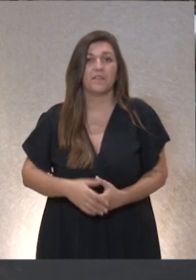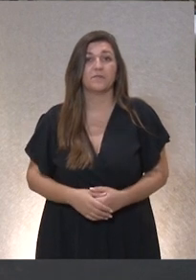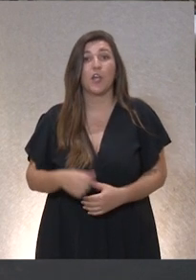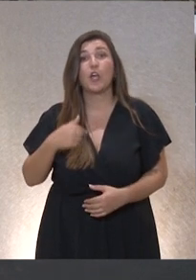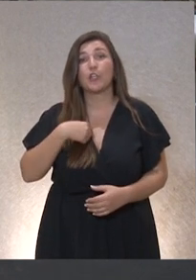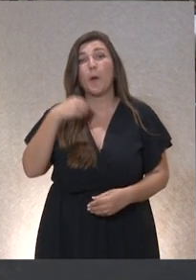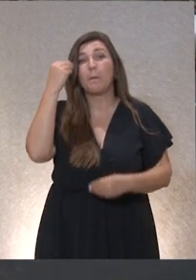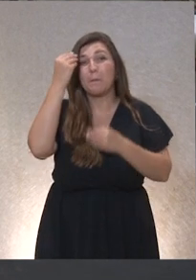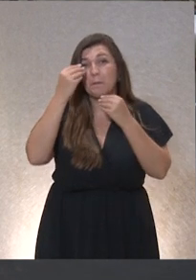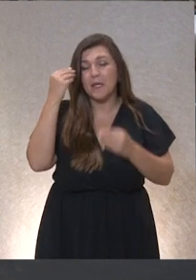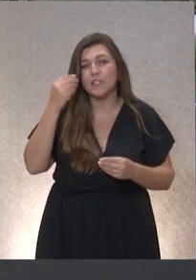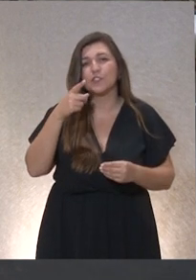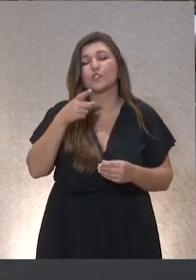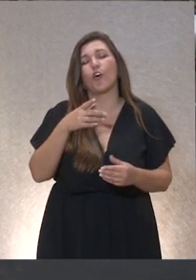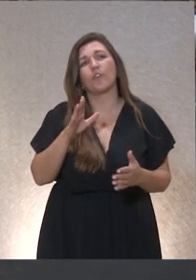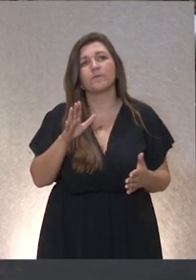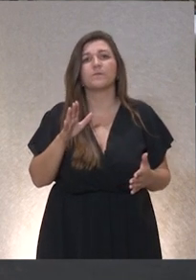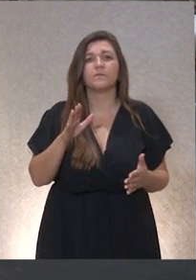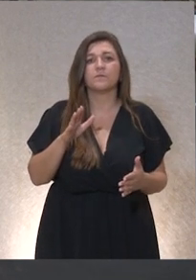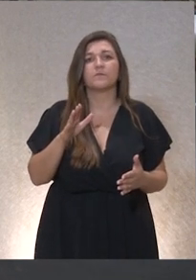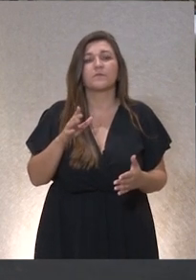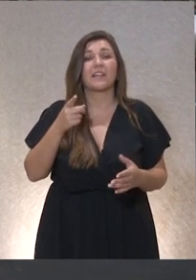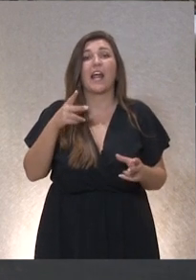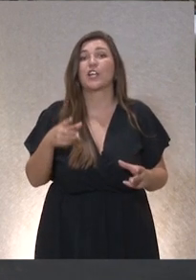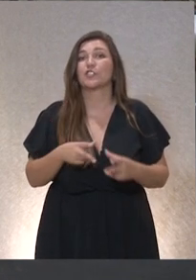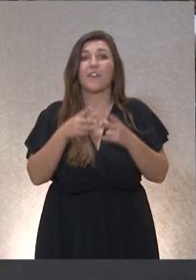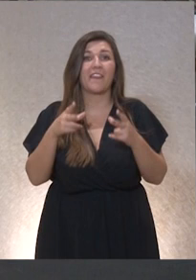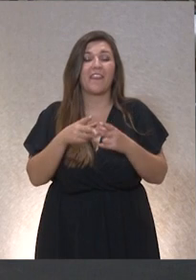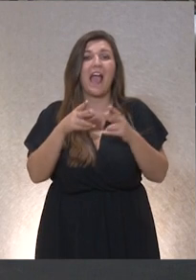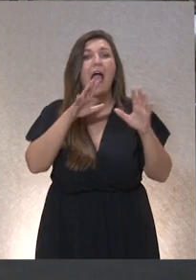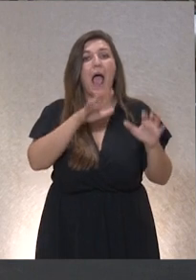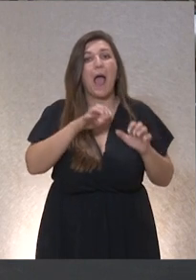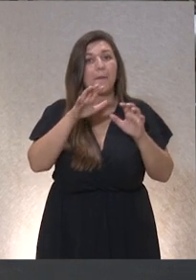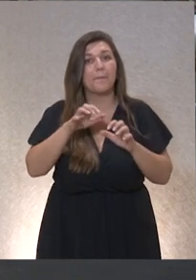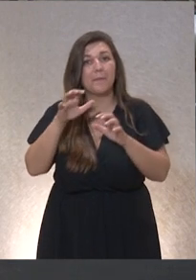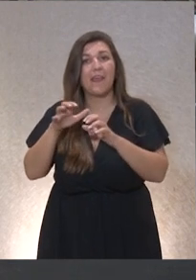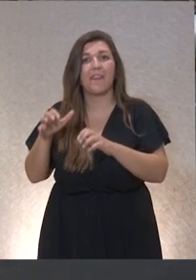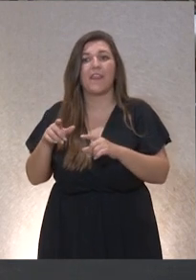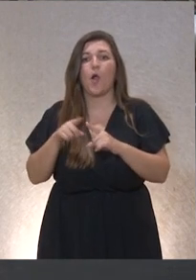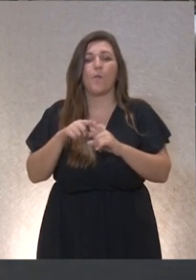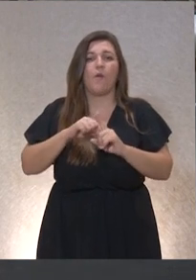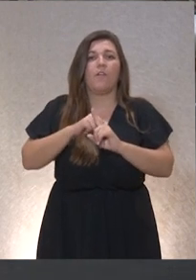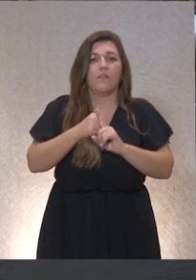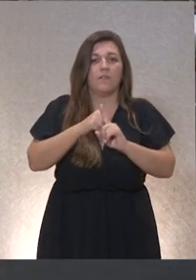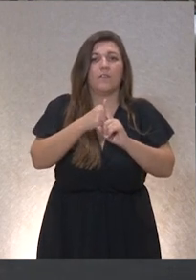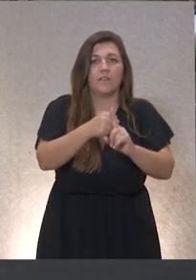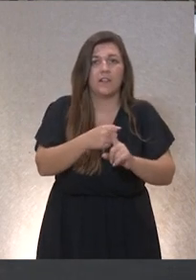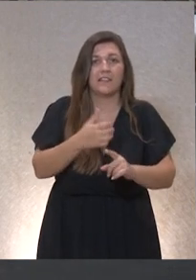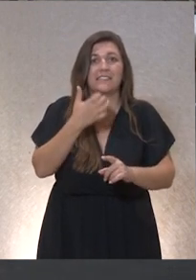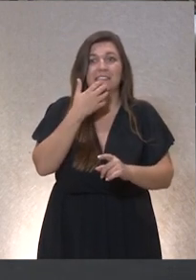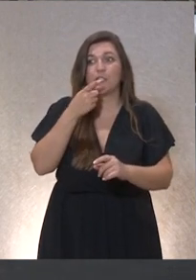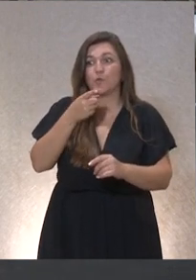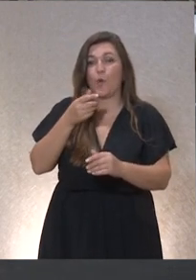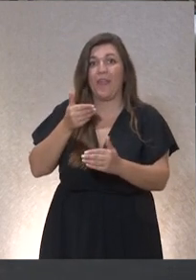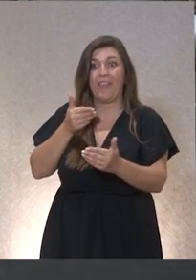yo creo que esta es una asignatura la vuestra que la sociedad está aprendiendo a marchas forzadas Solo cuando te acercas a ella